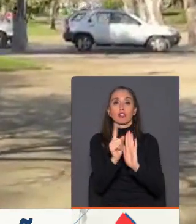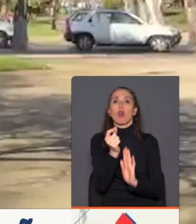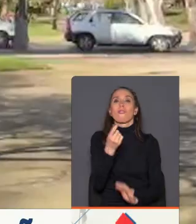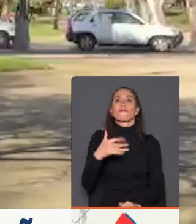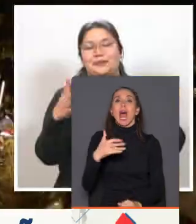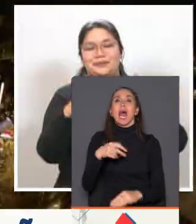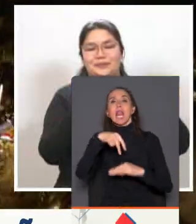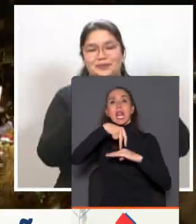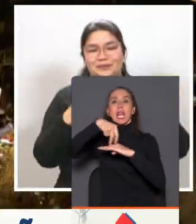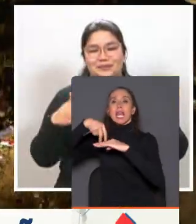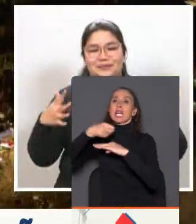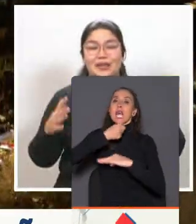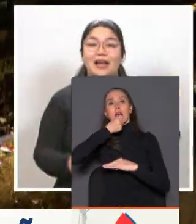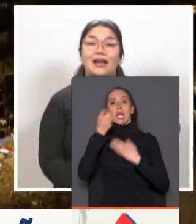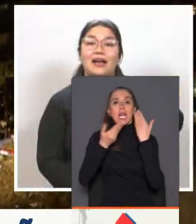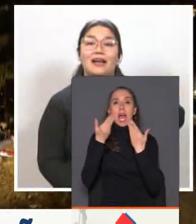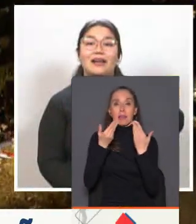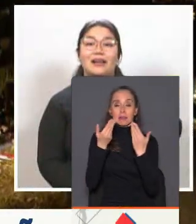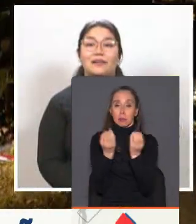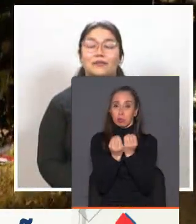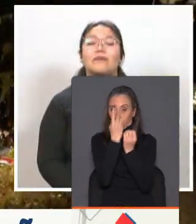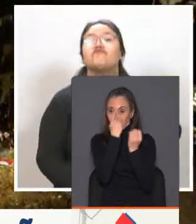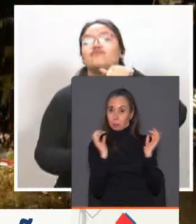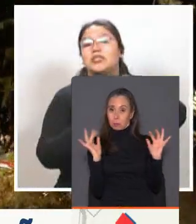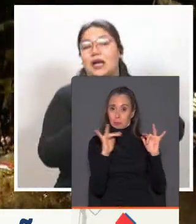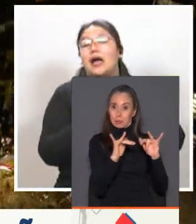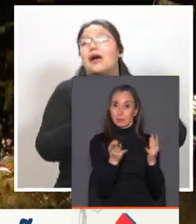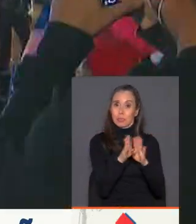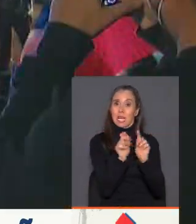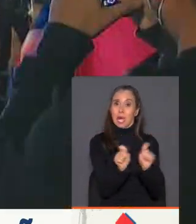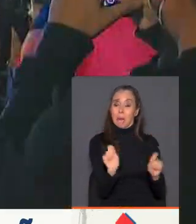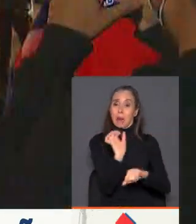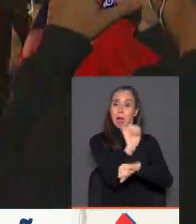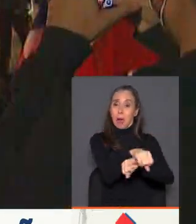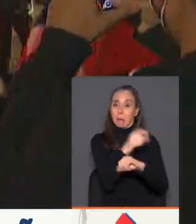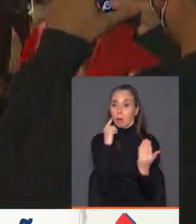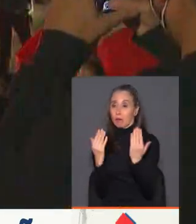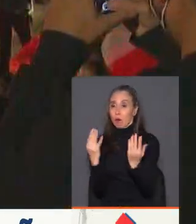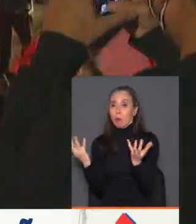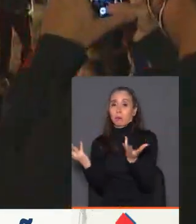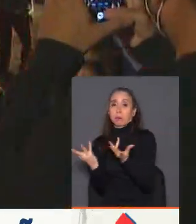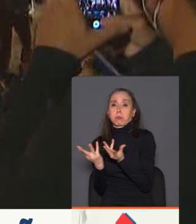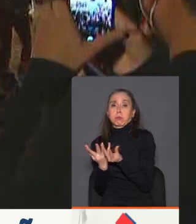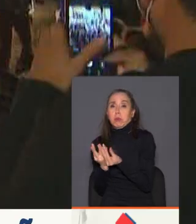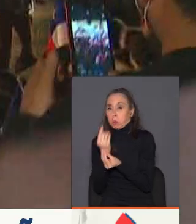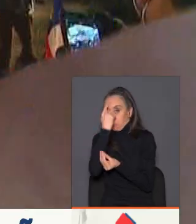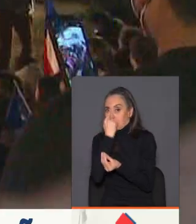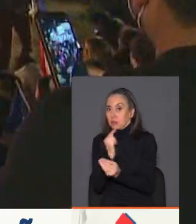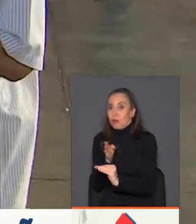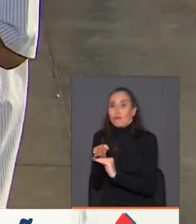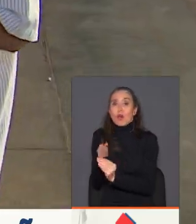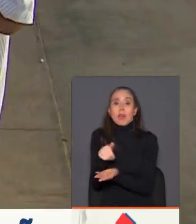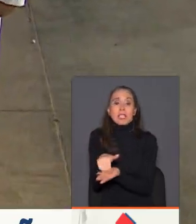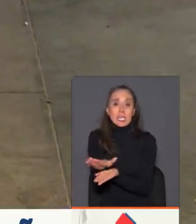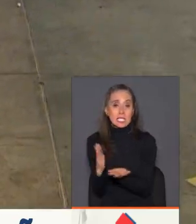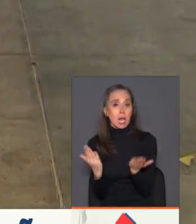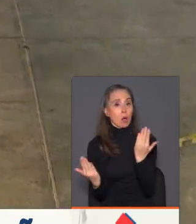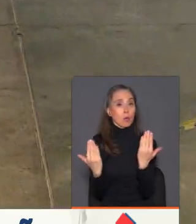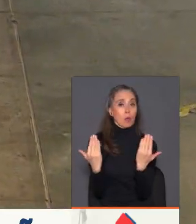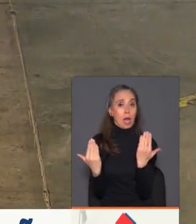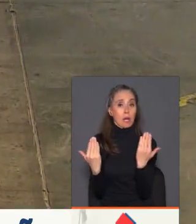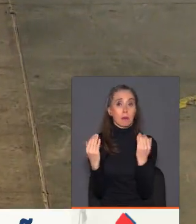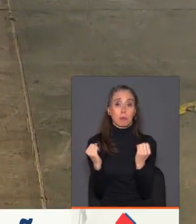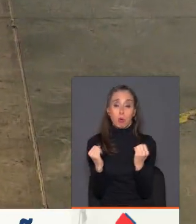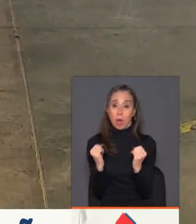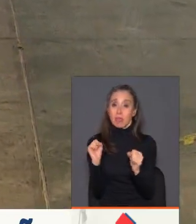show artístico. La masiva convocatoria en el cierre de campaña del apruebo versus la mucho menor asistencia en el rechazo, ¿pueden tener efecto